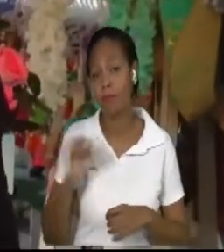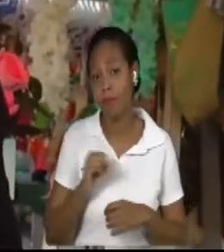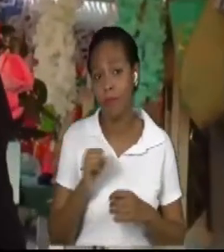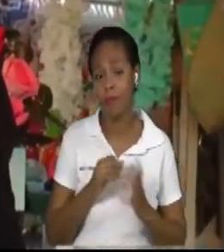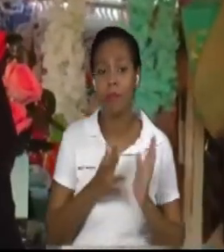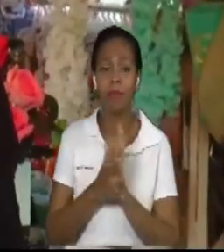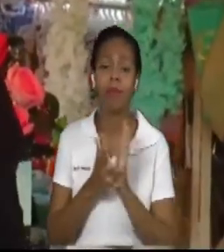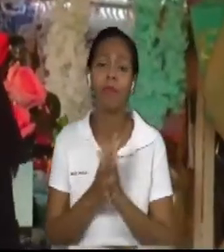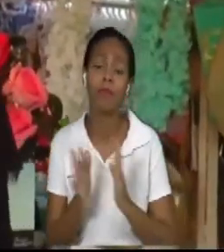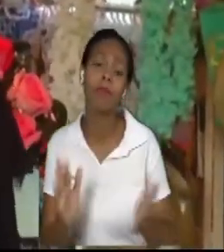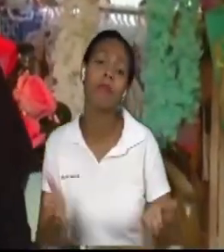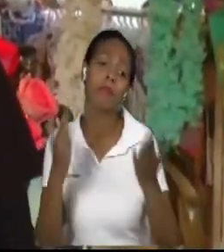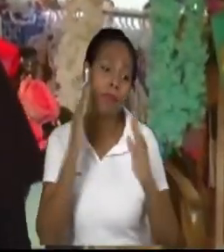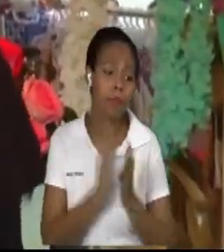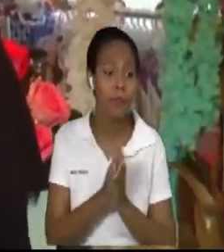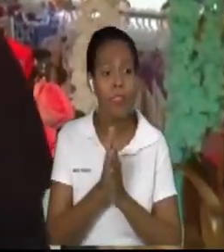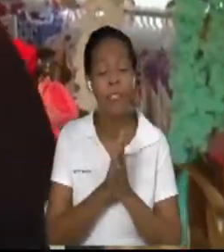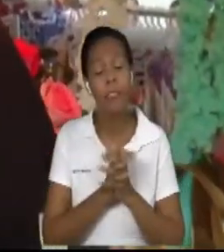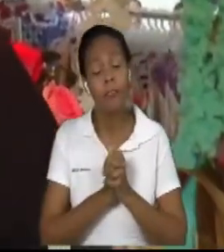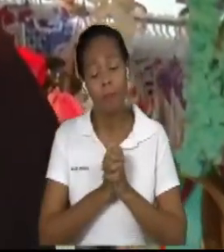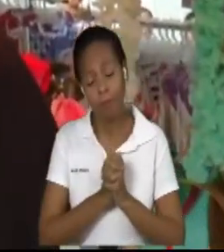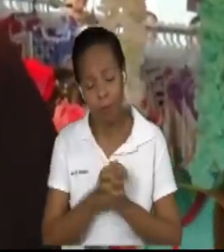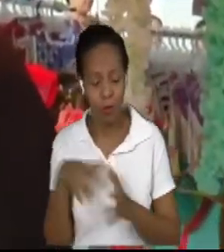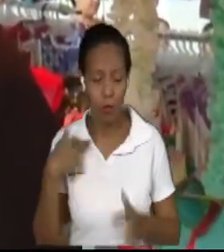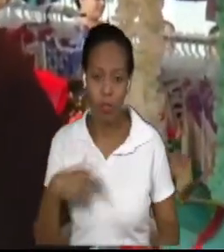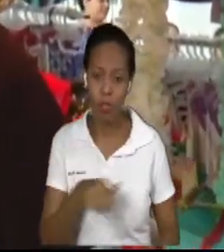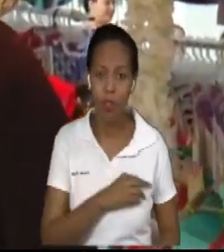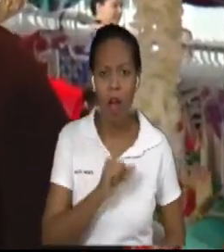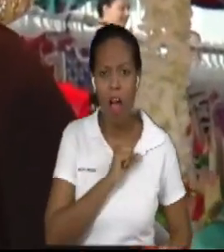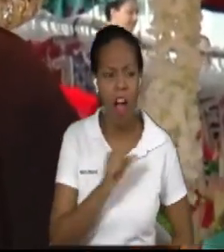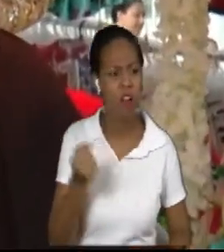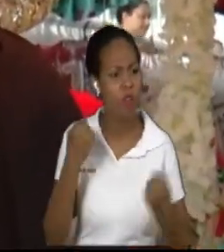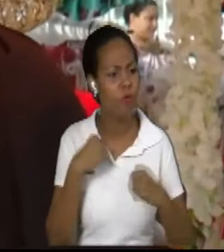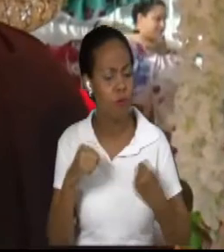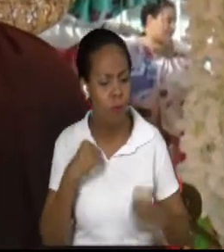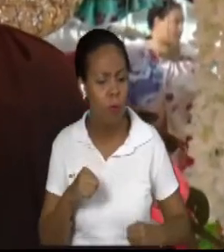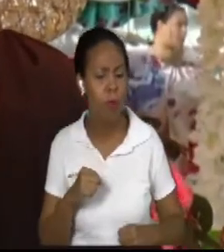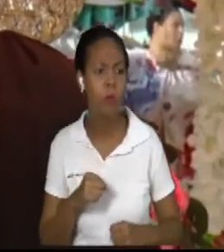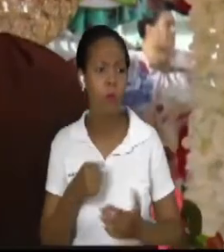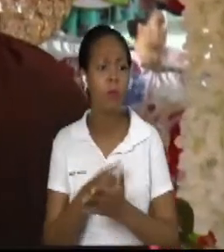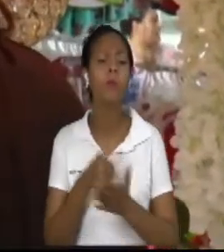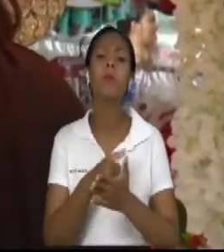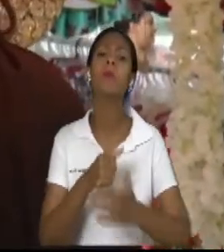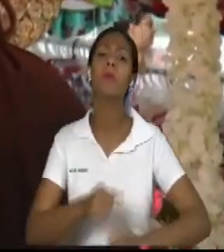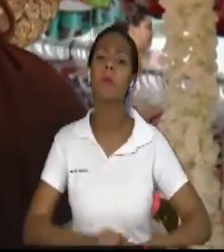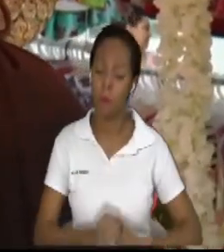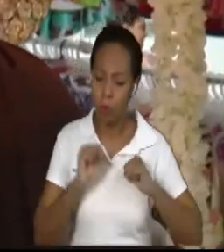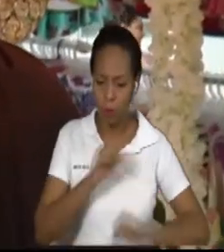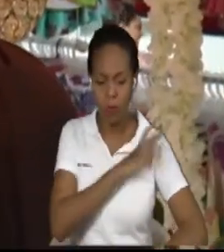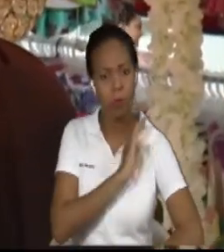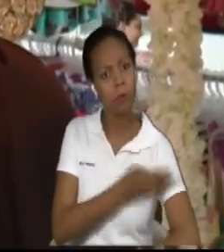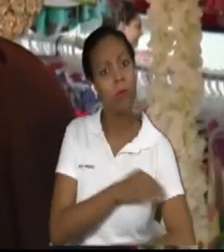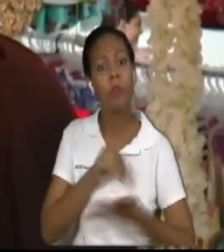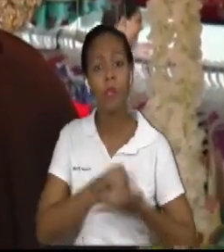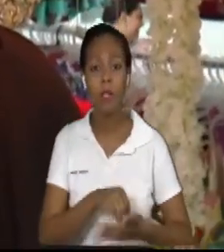de esperanza. Somos mujeres guerreras, mujeres hijas del sol, mujeres que